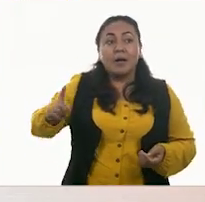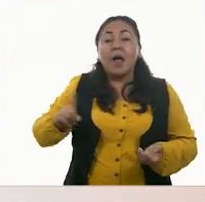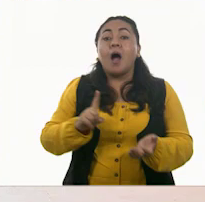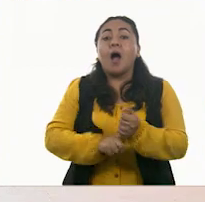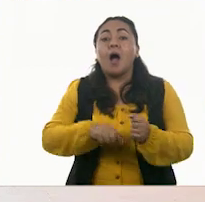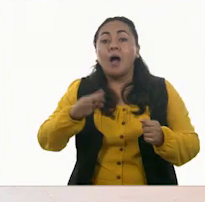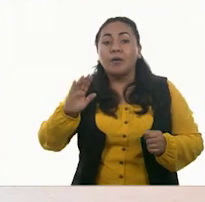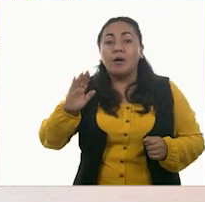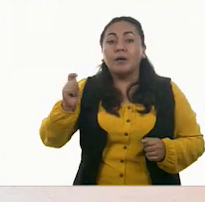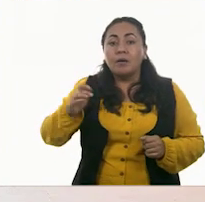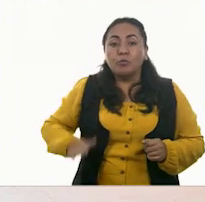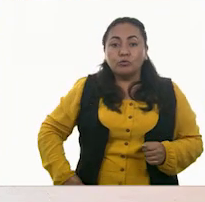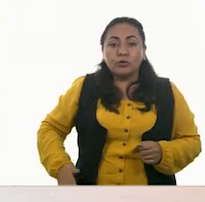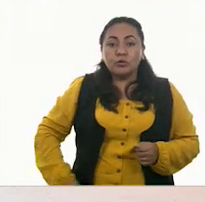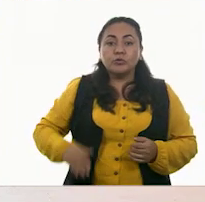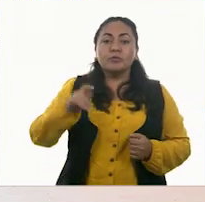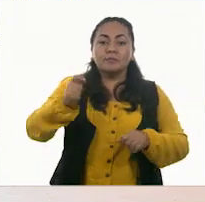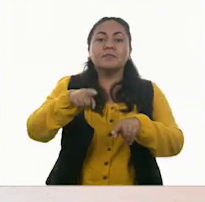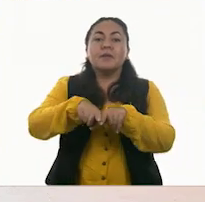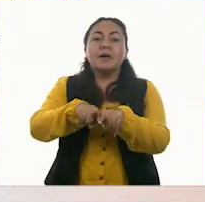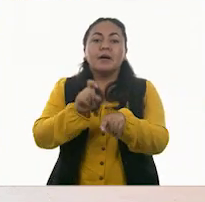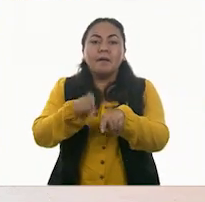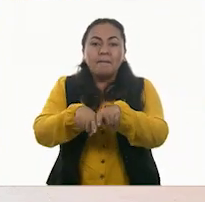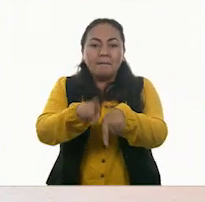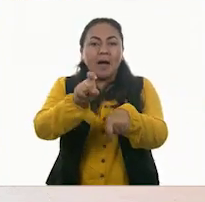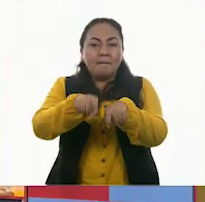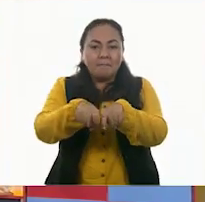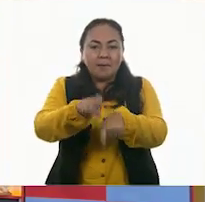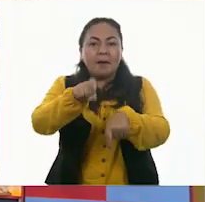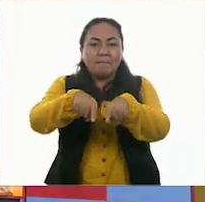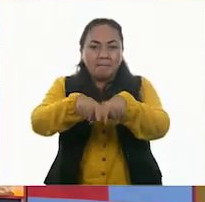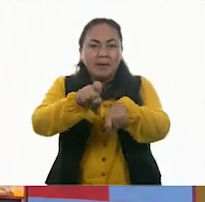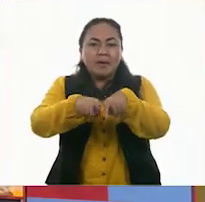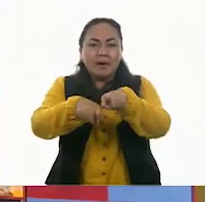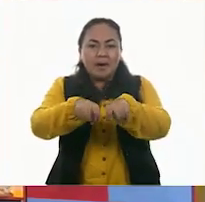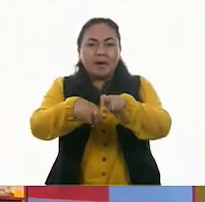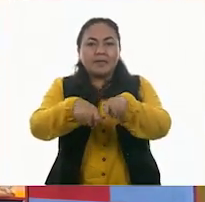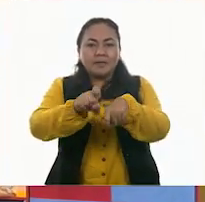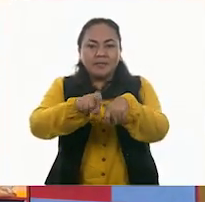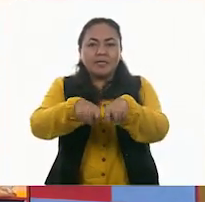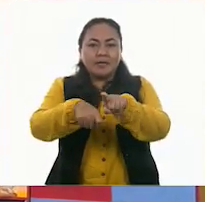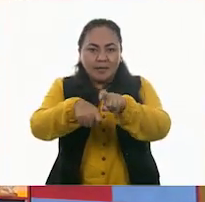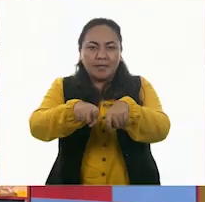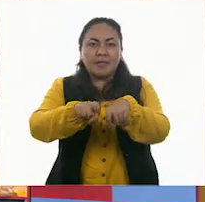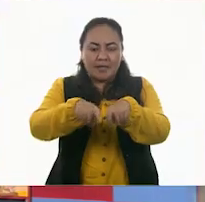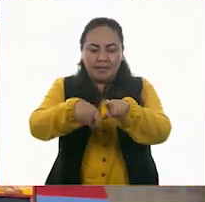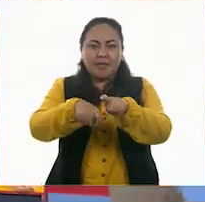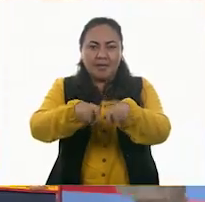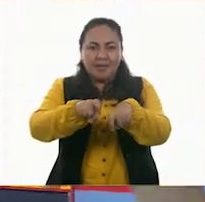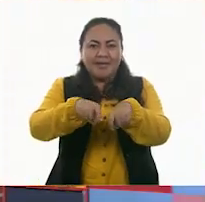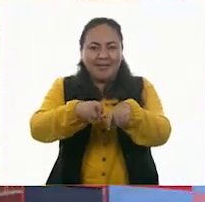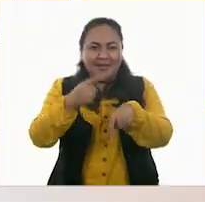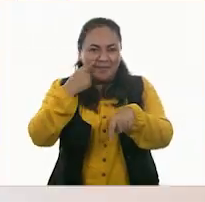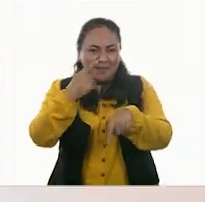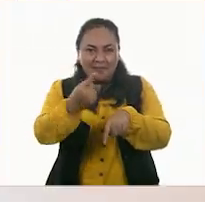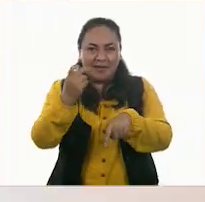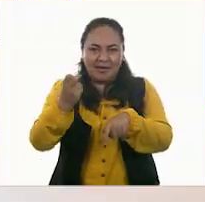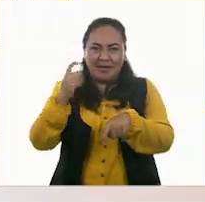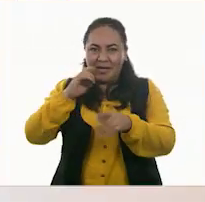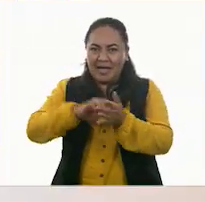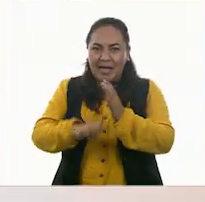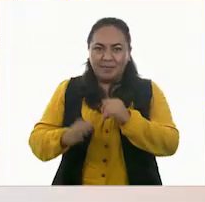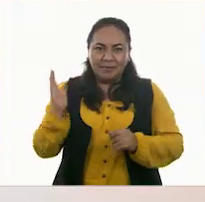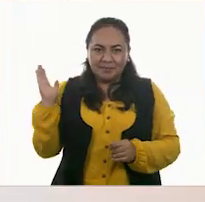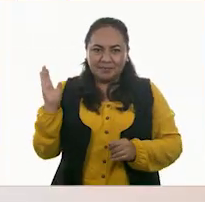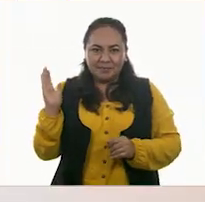Venga, allá en casita. Tú puedes, Aníbal. Allá en casita igual todos pueden. Yo puedo. Venga de aquel lado. No pasa